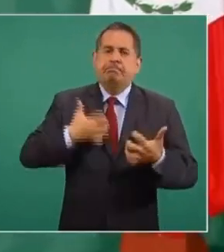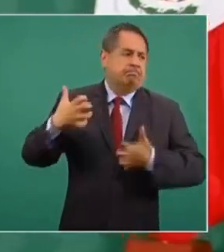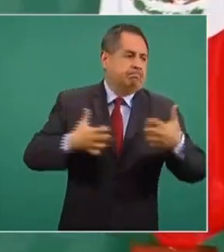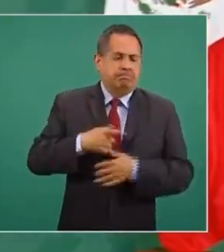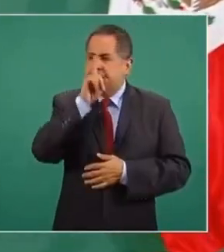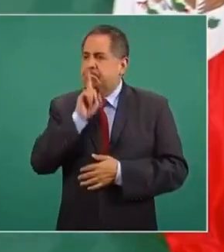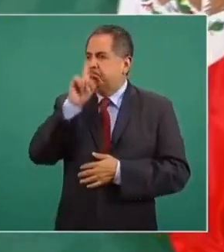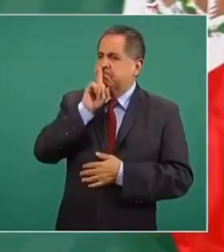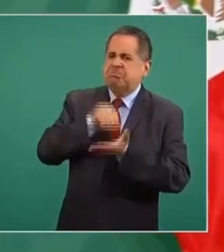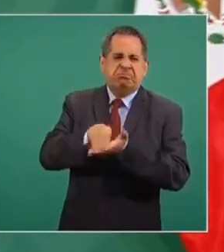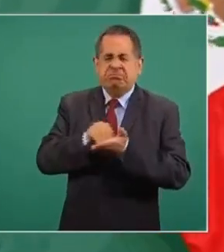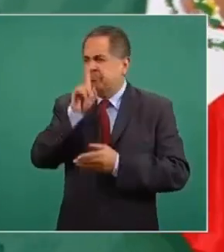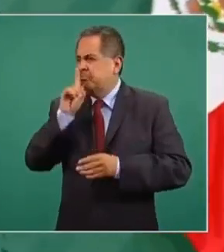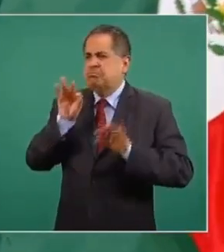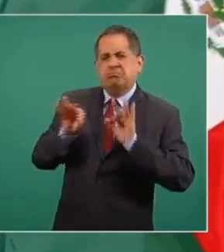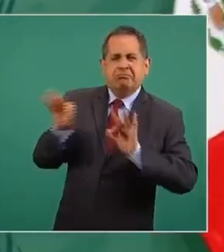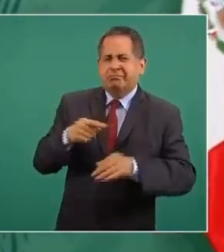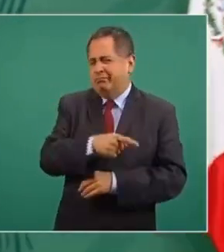mienten, son